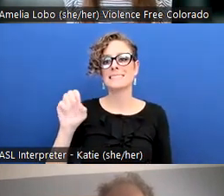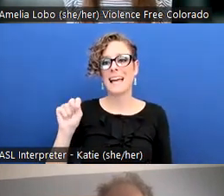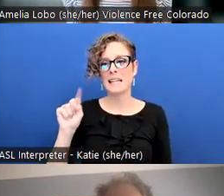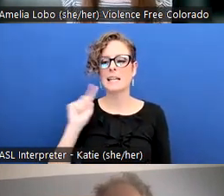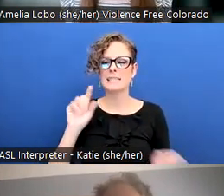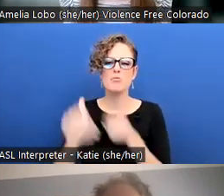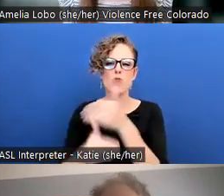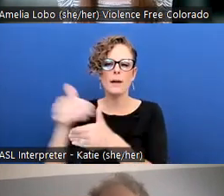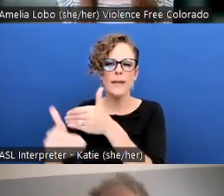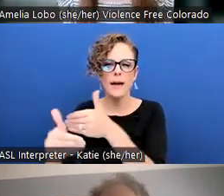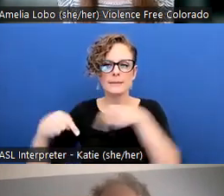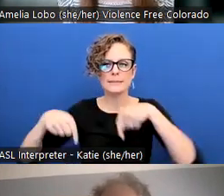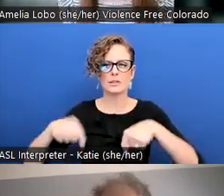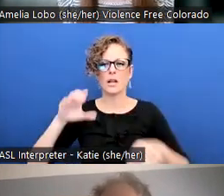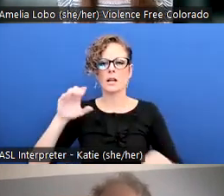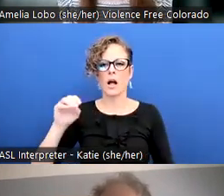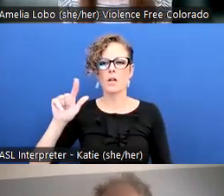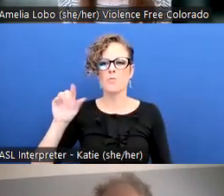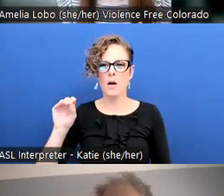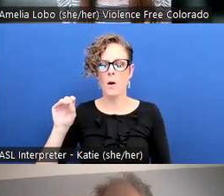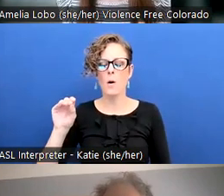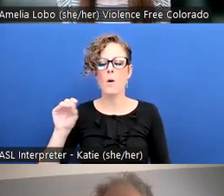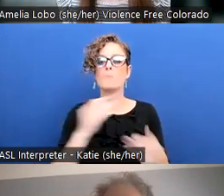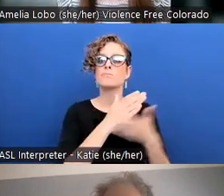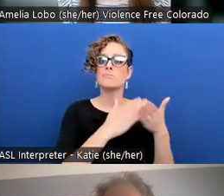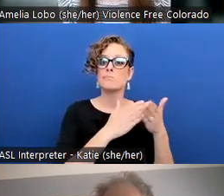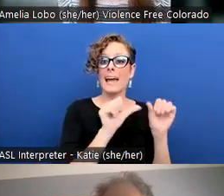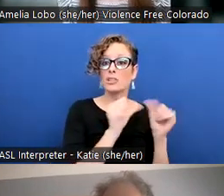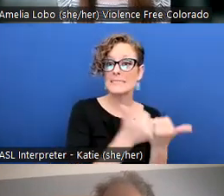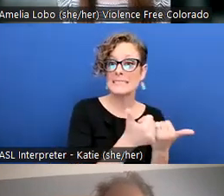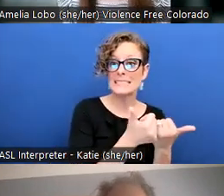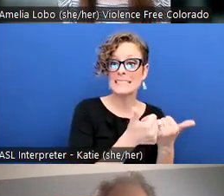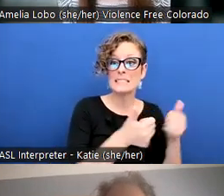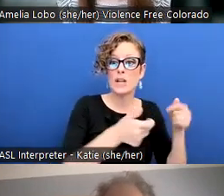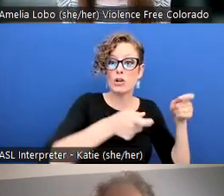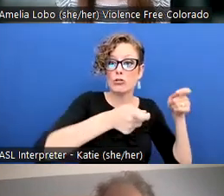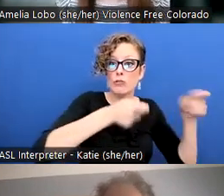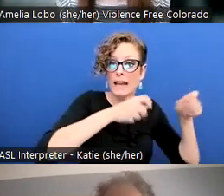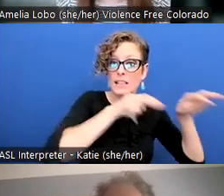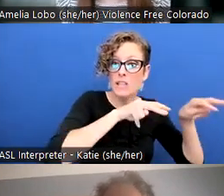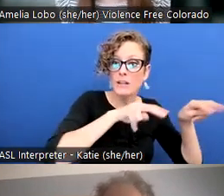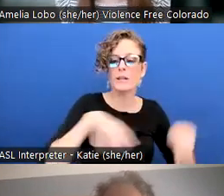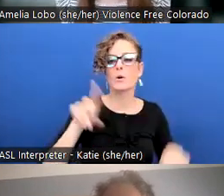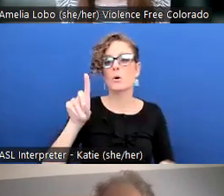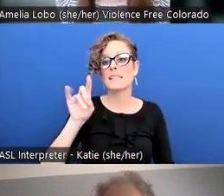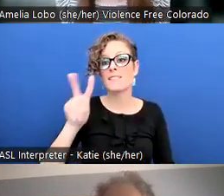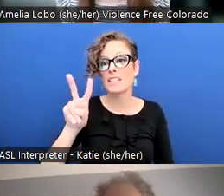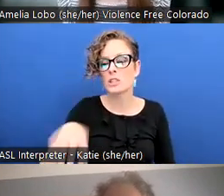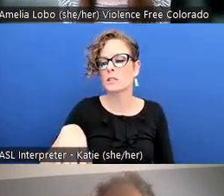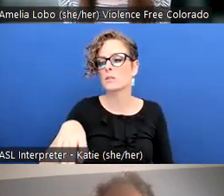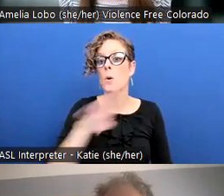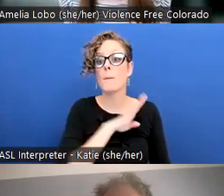el atardecer, es un nombre para las leyes que terminan después de determinado plazo de